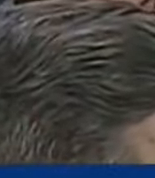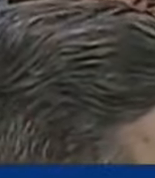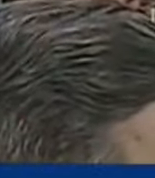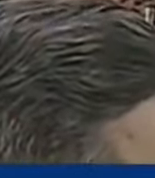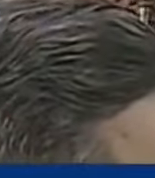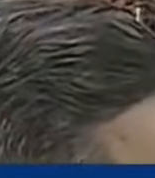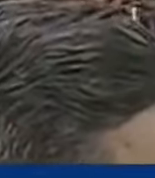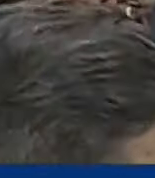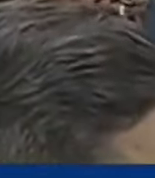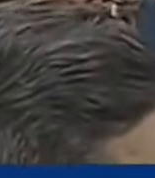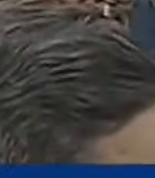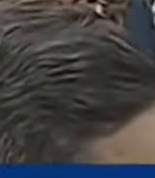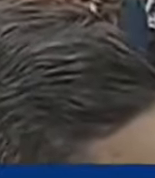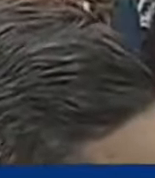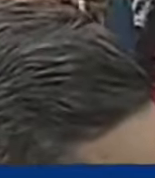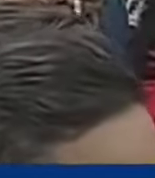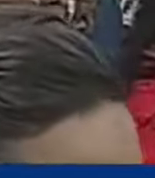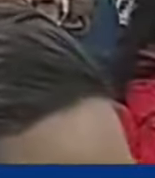Camaradas y camaradas,